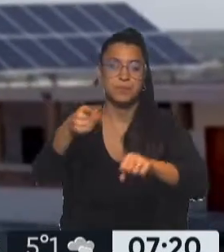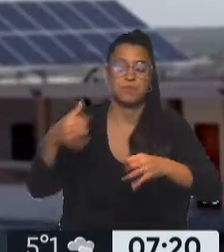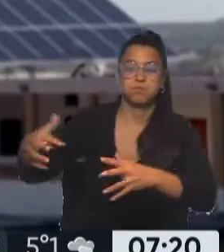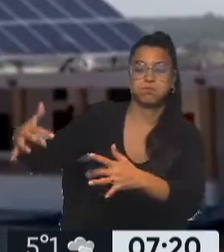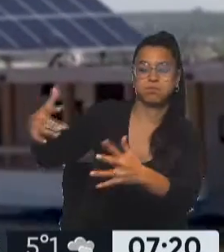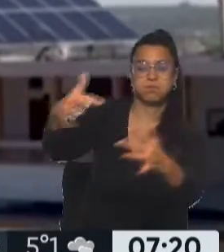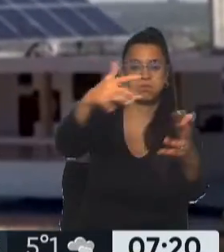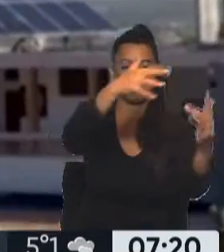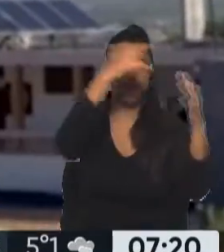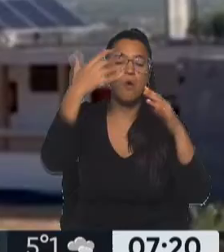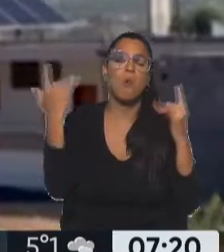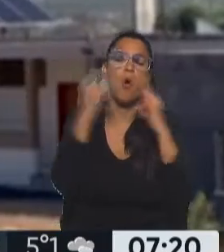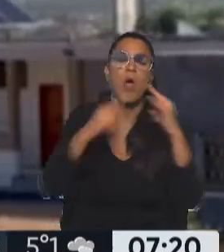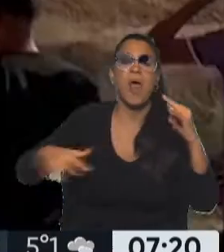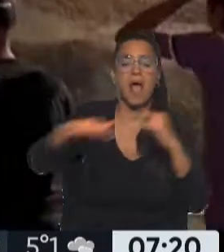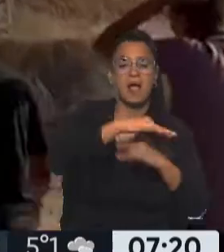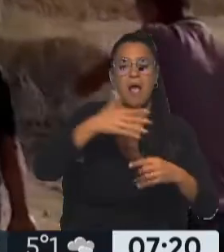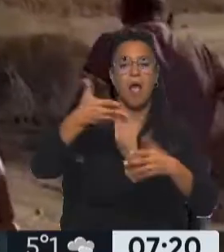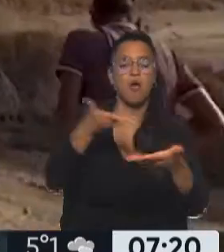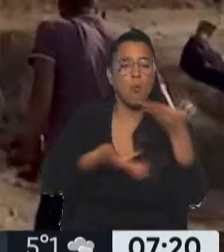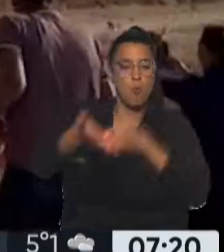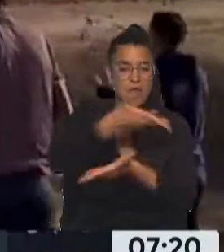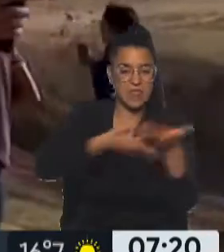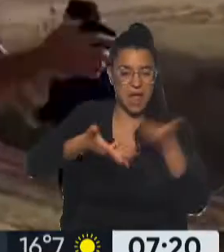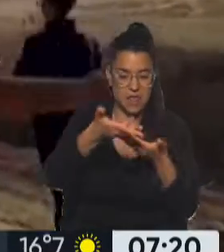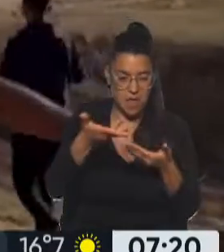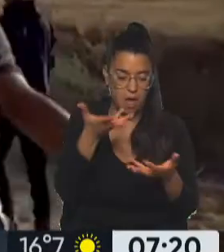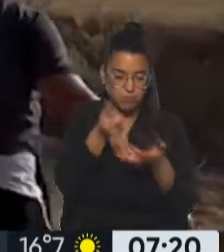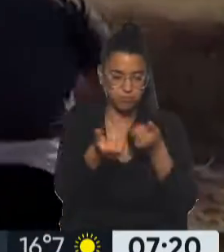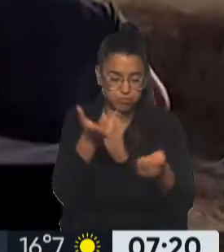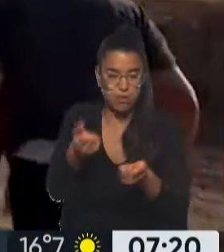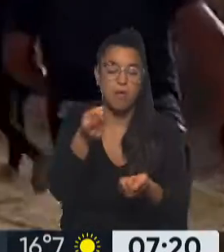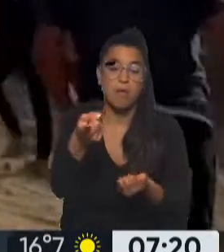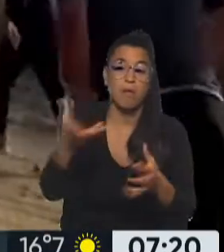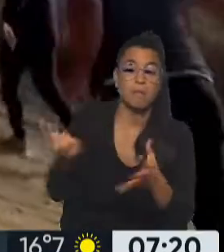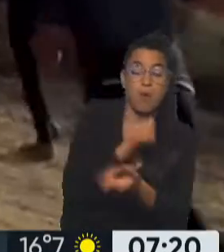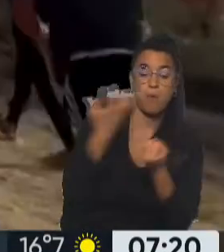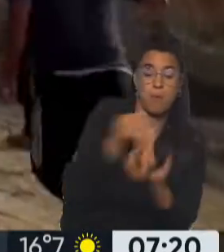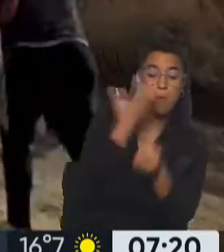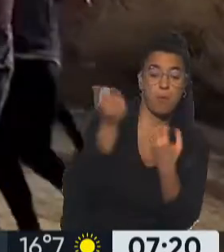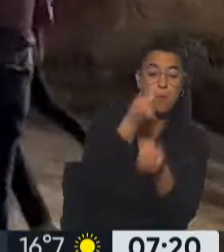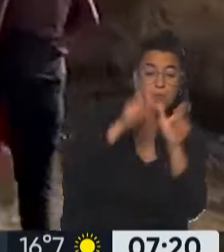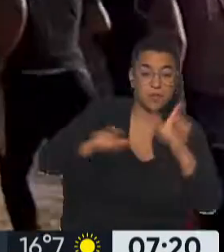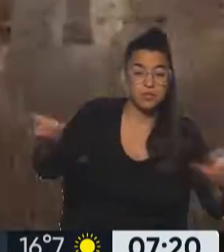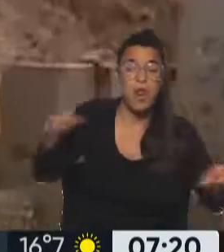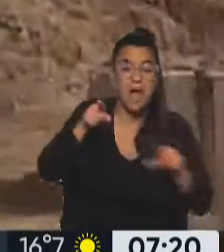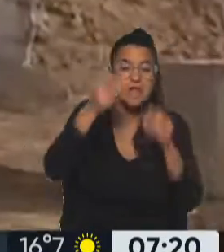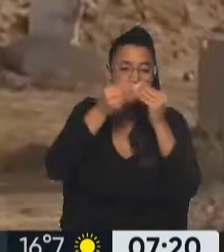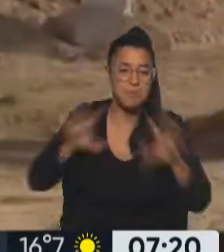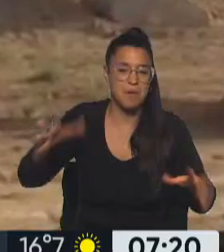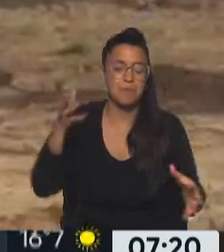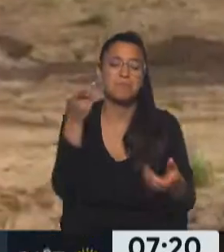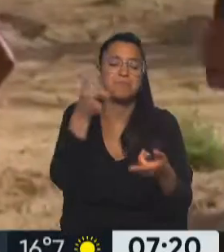kibutz, es una granja comunitaria cooperativa. Tomaron los kibutzim y comenzaron la masacre. ¿Qué quiere